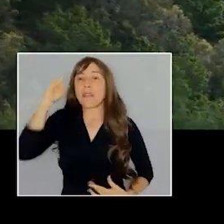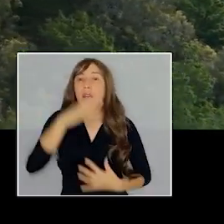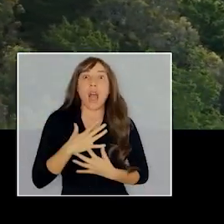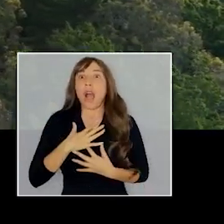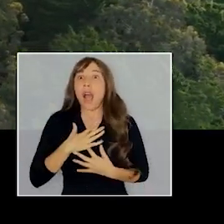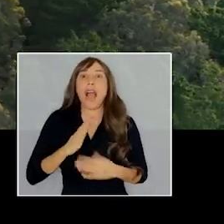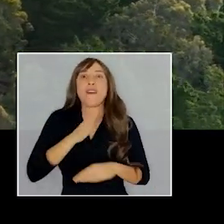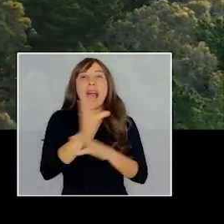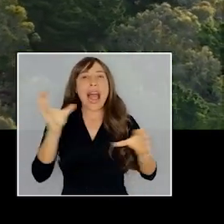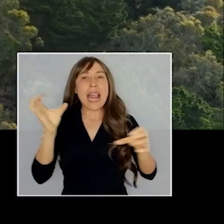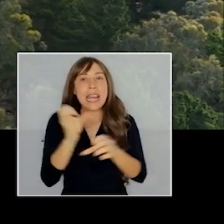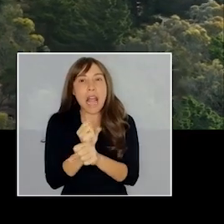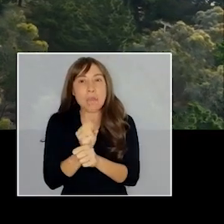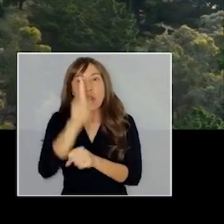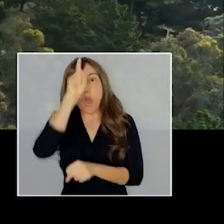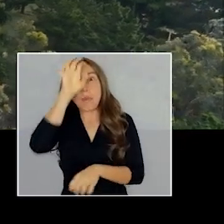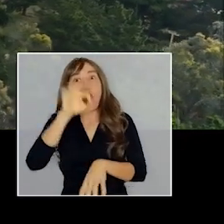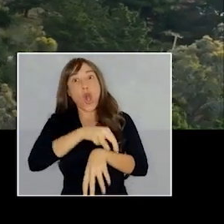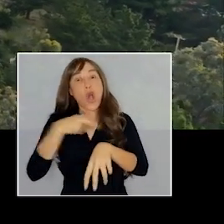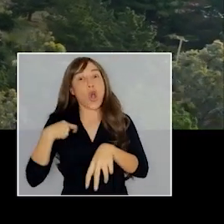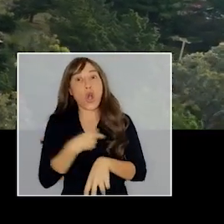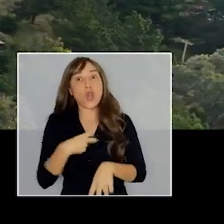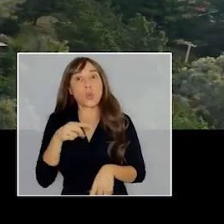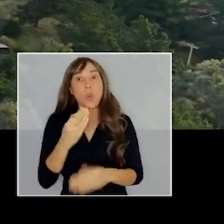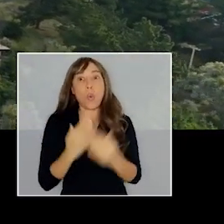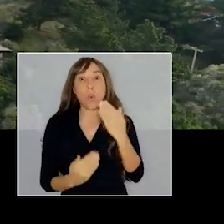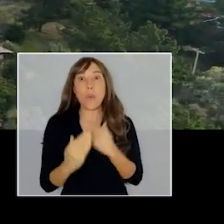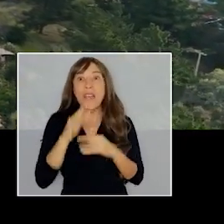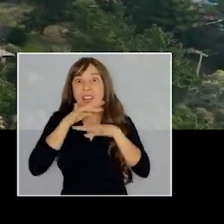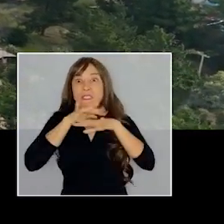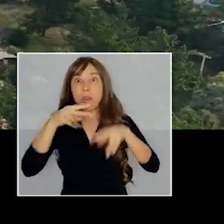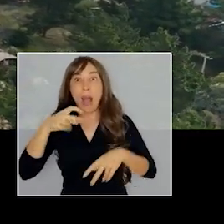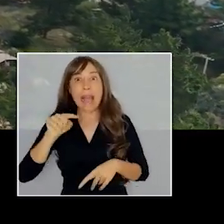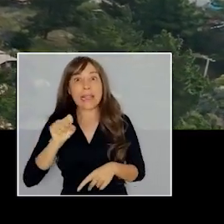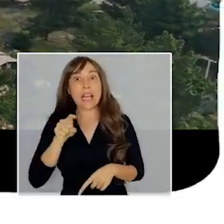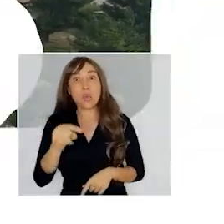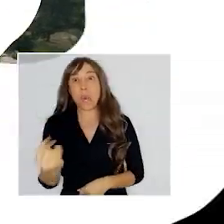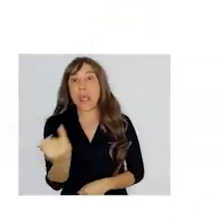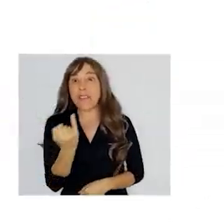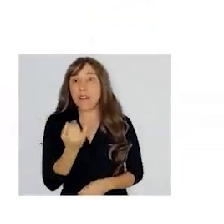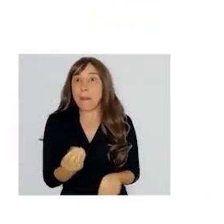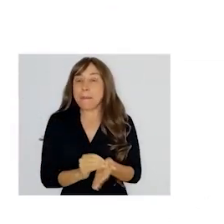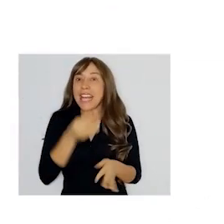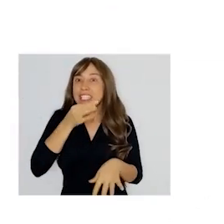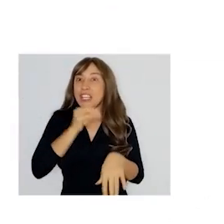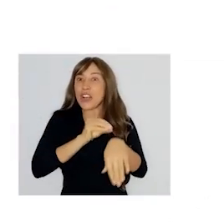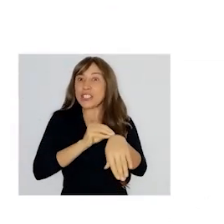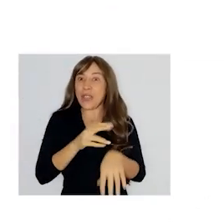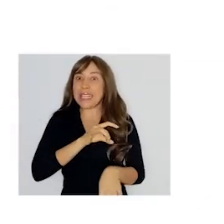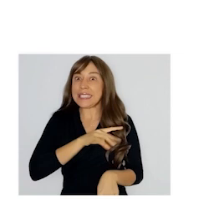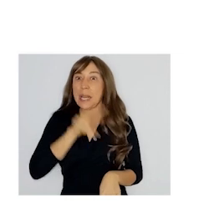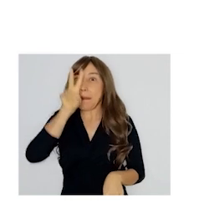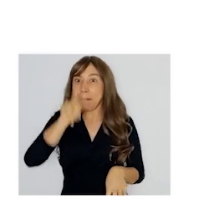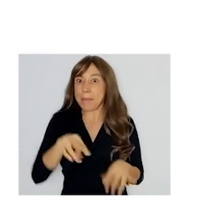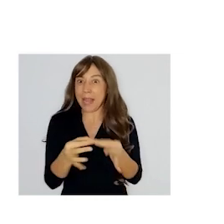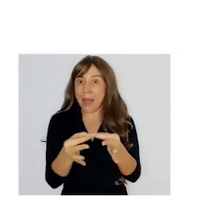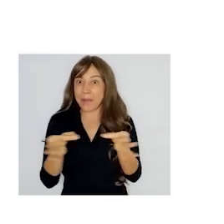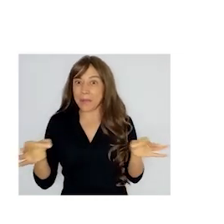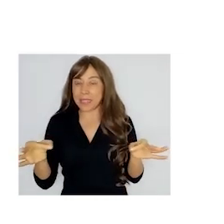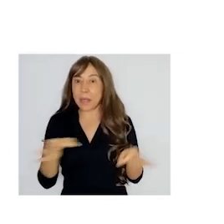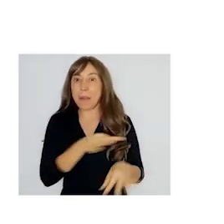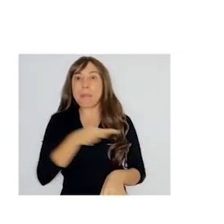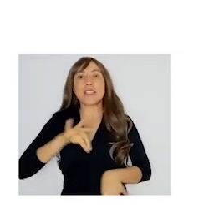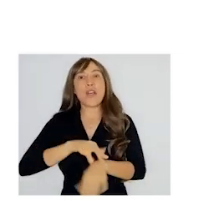cuesta respirar, acuda de inmediato a un centro asistencial. Cuídate del virus Anta e infórmate con más consejos a la chilena en